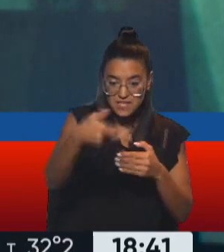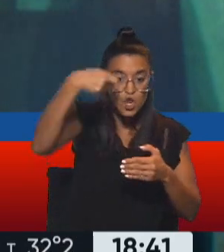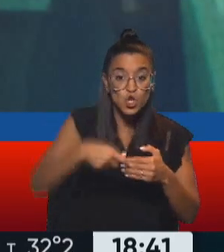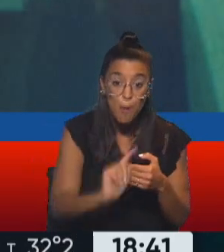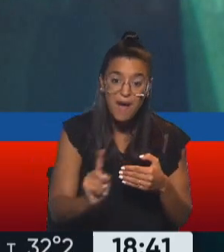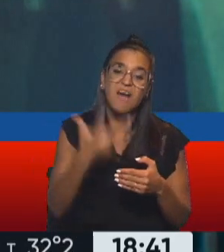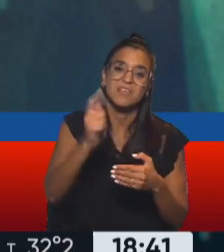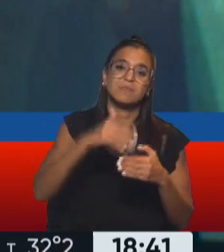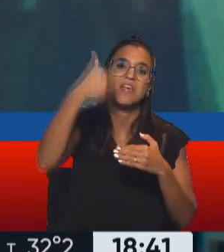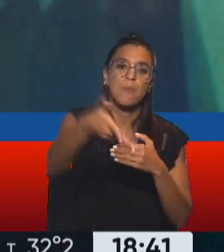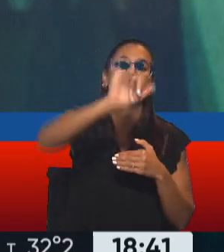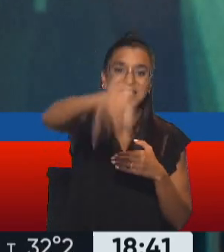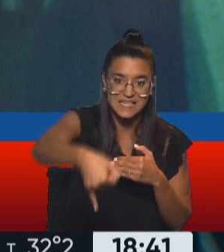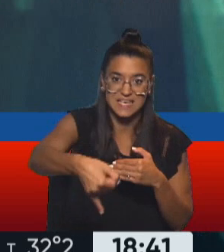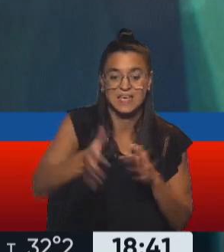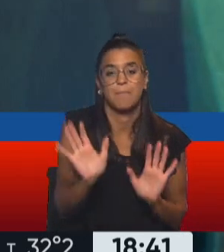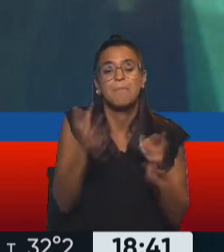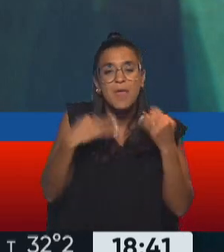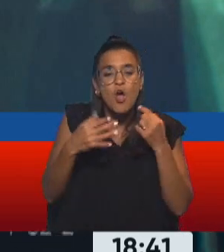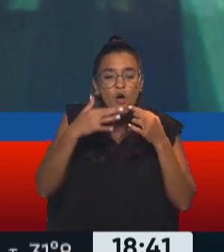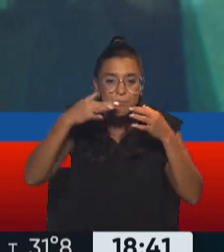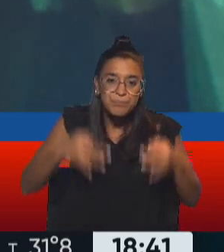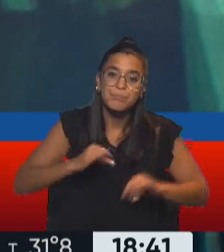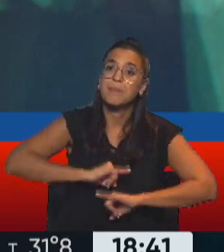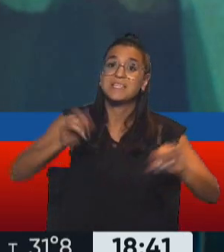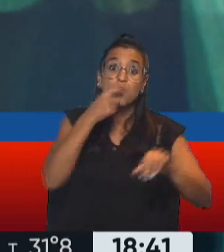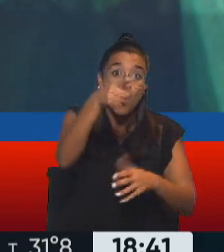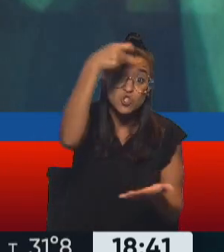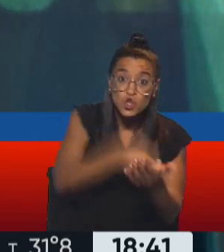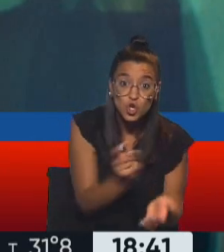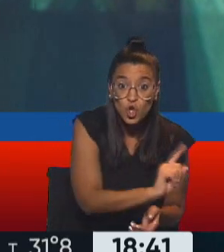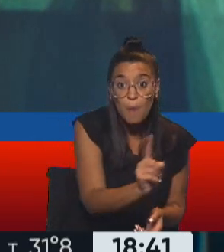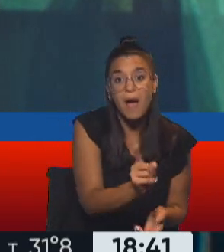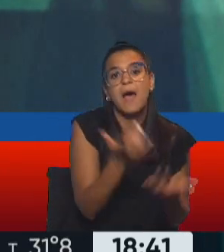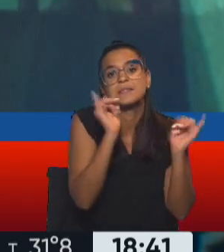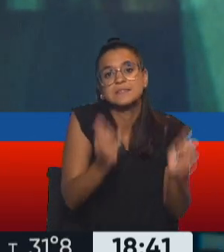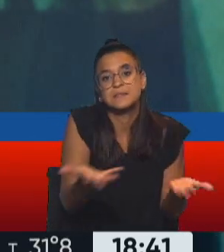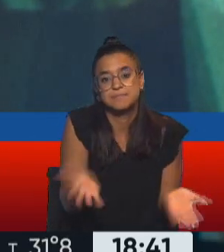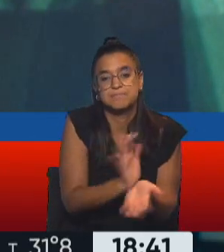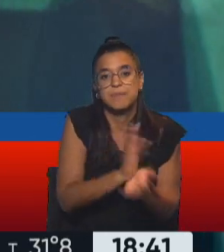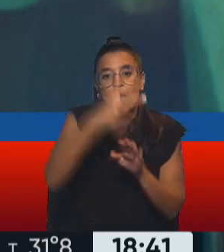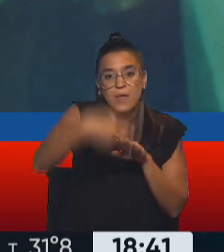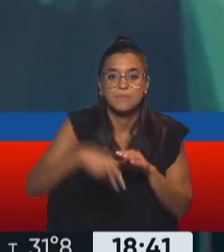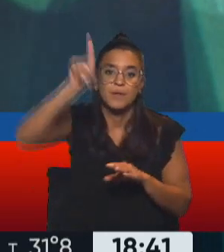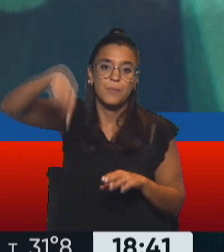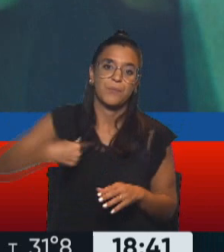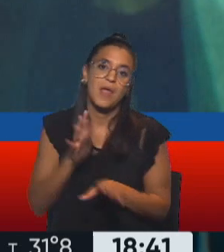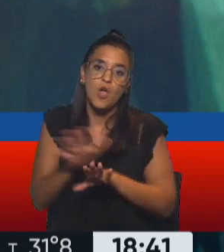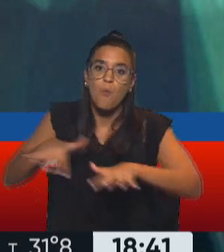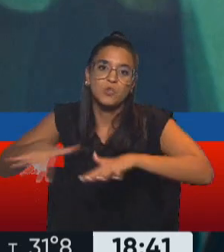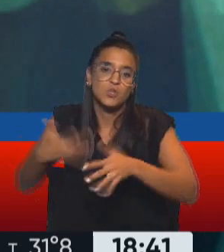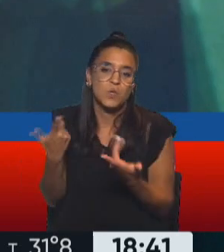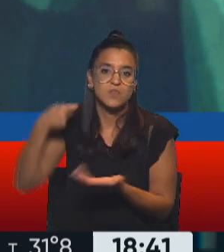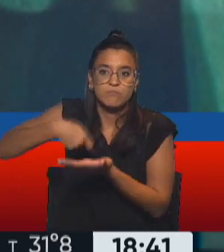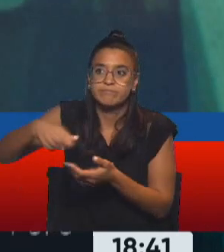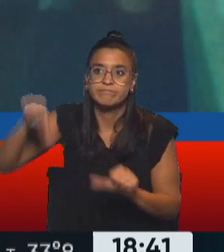pagar, pero sí es cierto que en términos reales, el mensaje al mundo es si vos no pagás cuando te llega un vencimiento, estás en un escenario de default. Pero